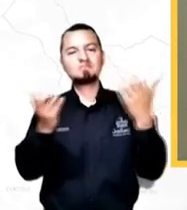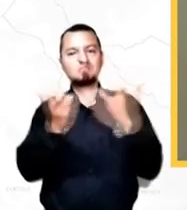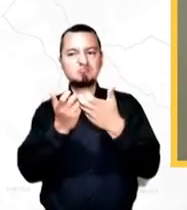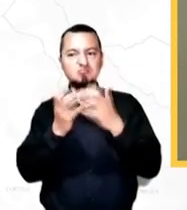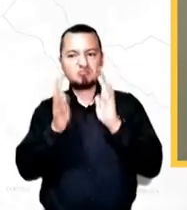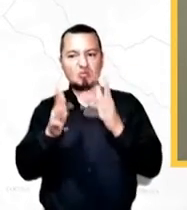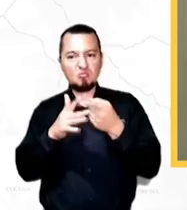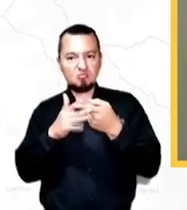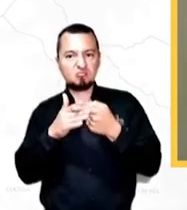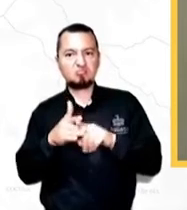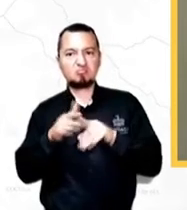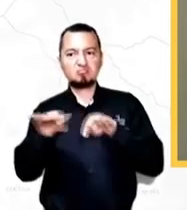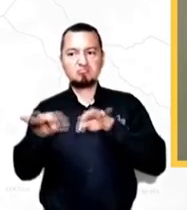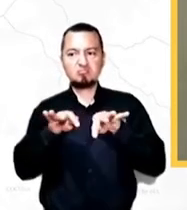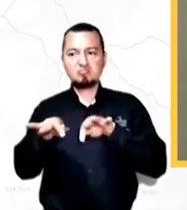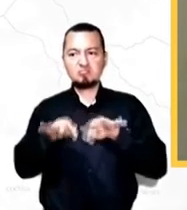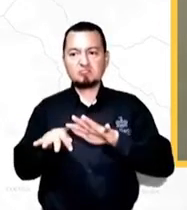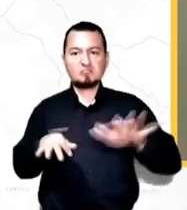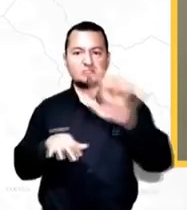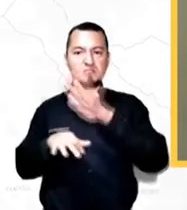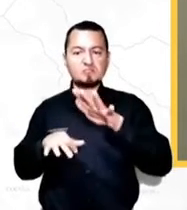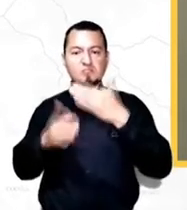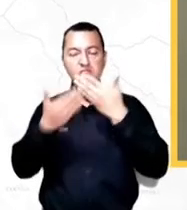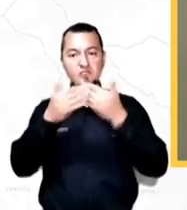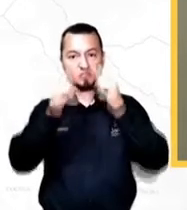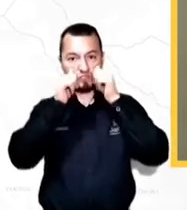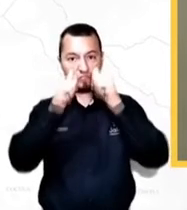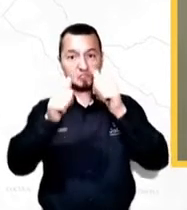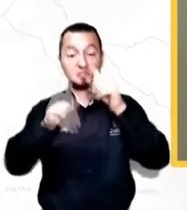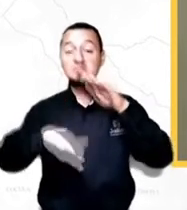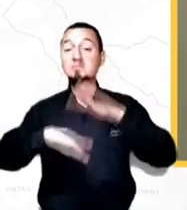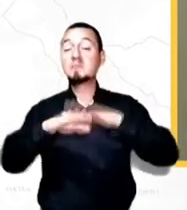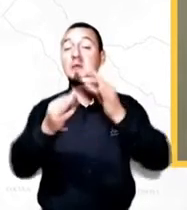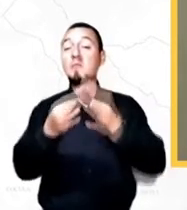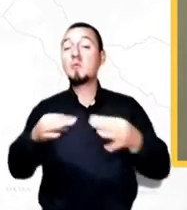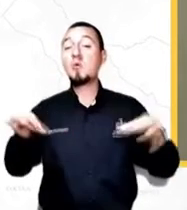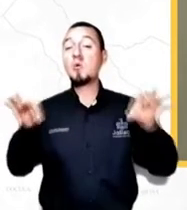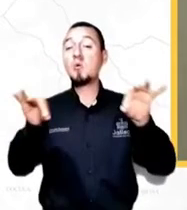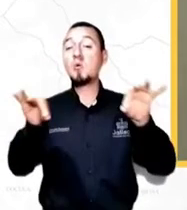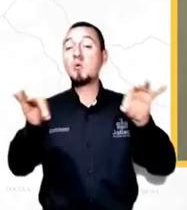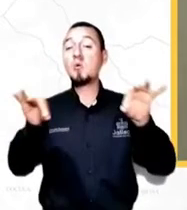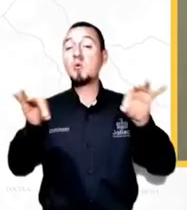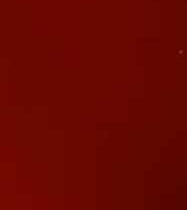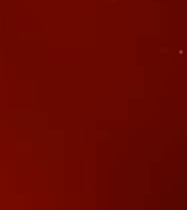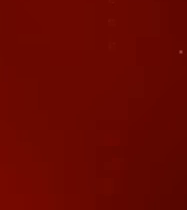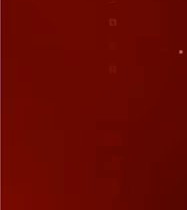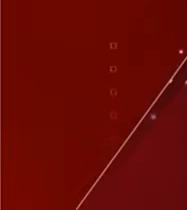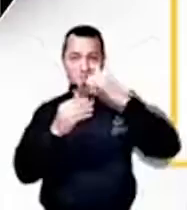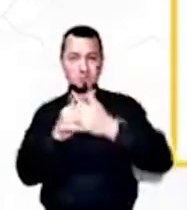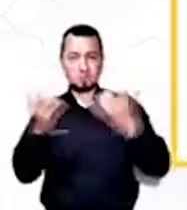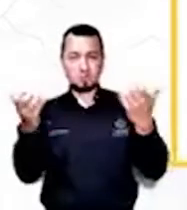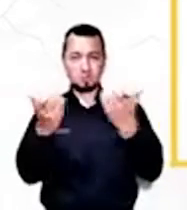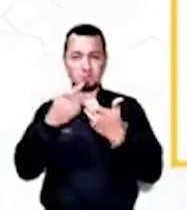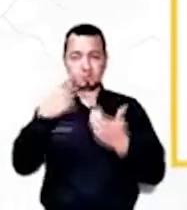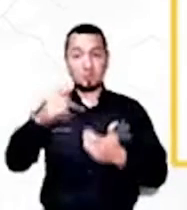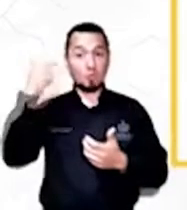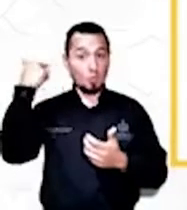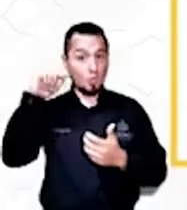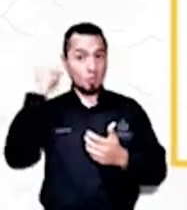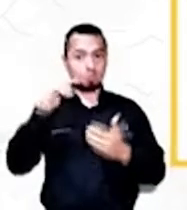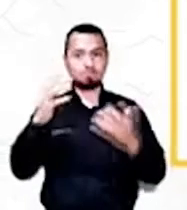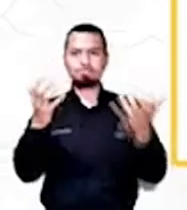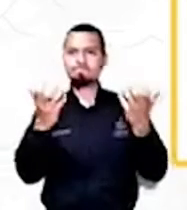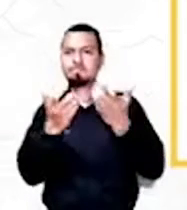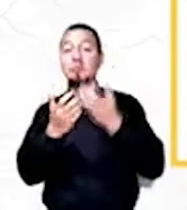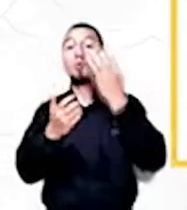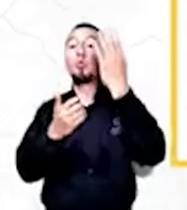proyecto de residencia urbana más importante de las últimas décadas en la metrópoli además informó sobre la